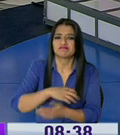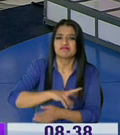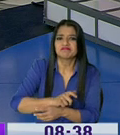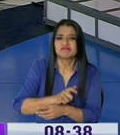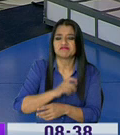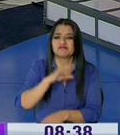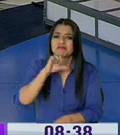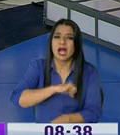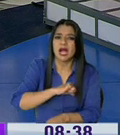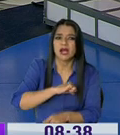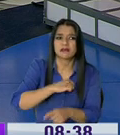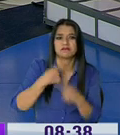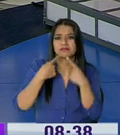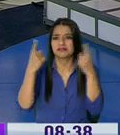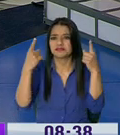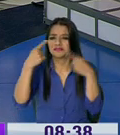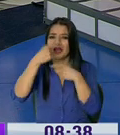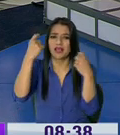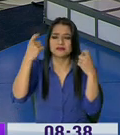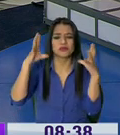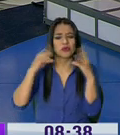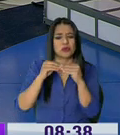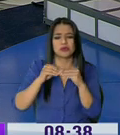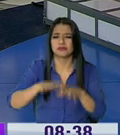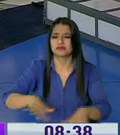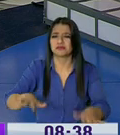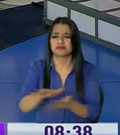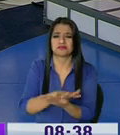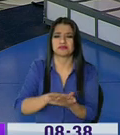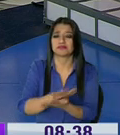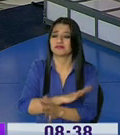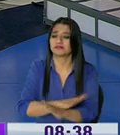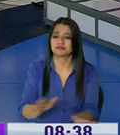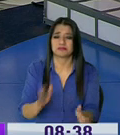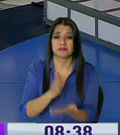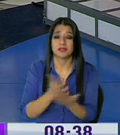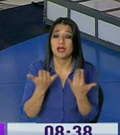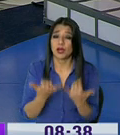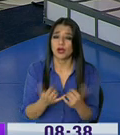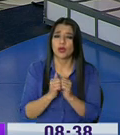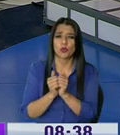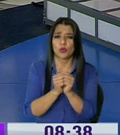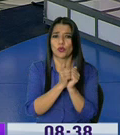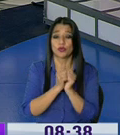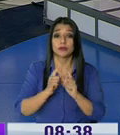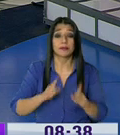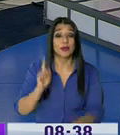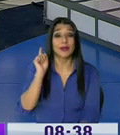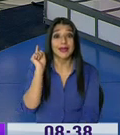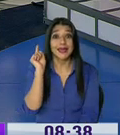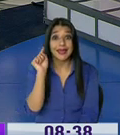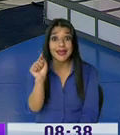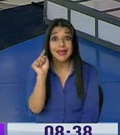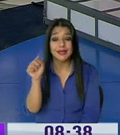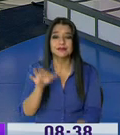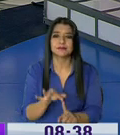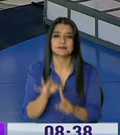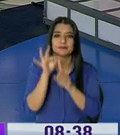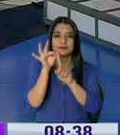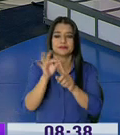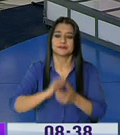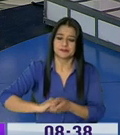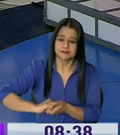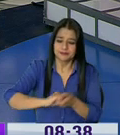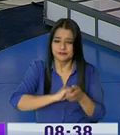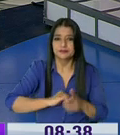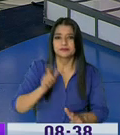el caos dentro de lo que realmente ya estamos viviendo. O sea, es momento de juntar. Pero estas cosas son las que hay que resaltar, la